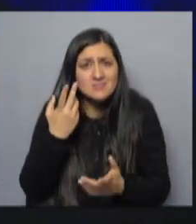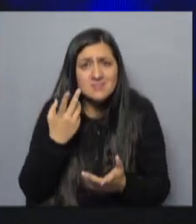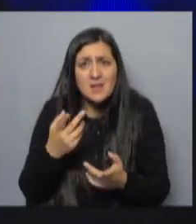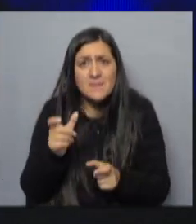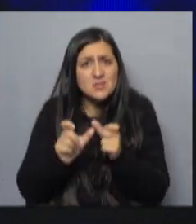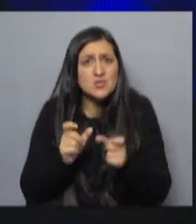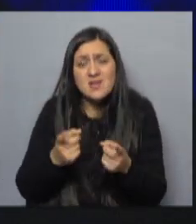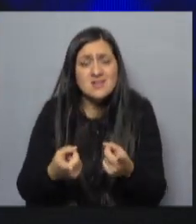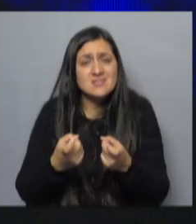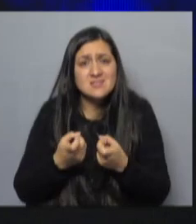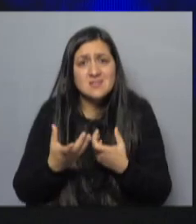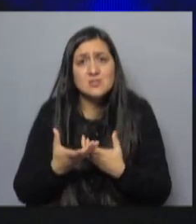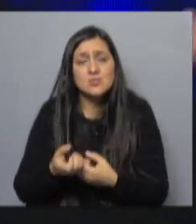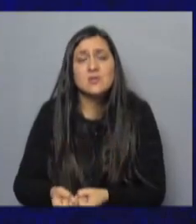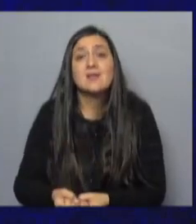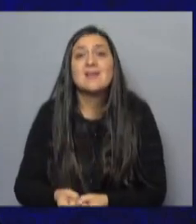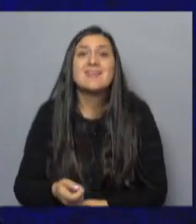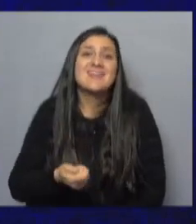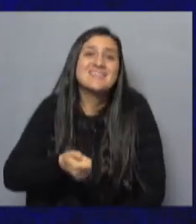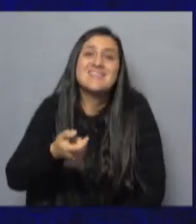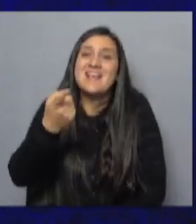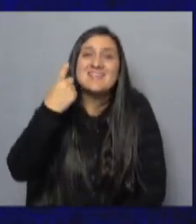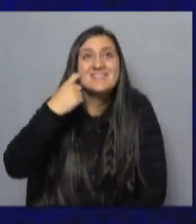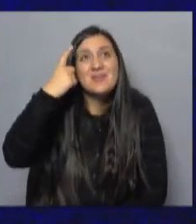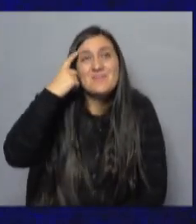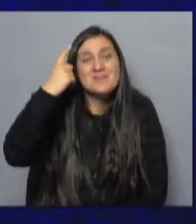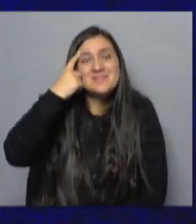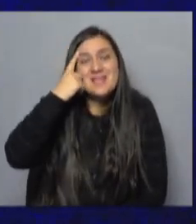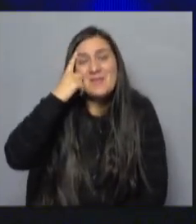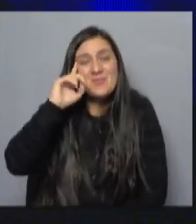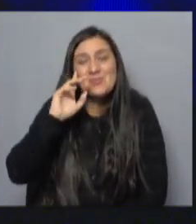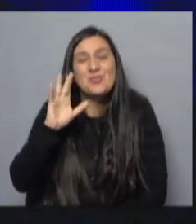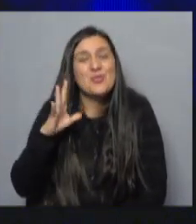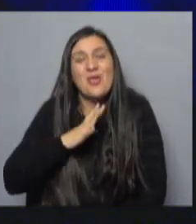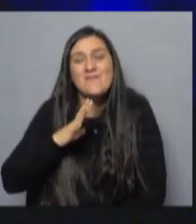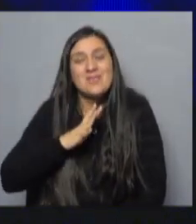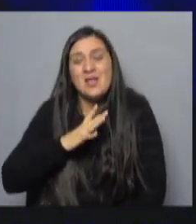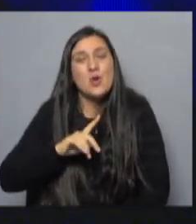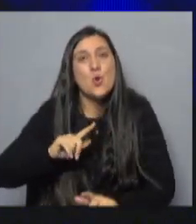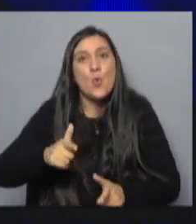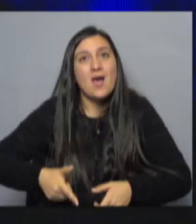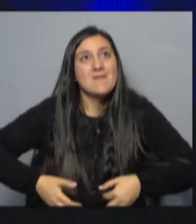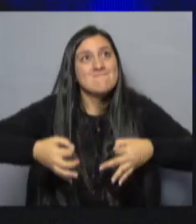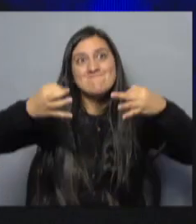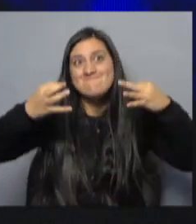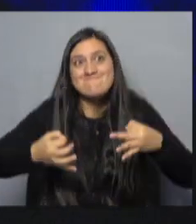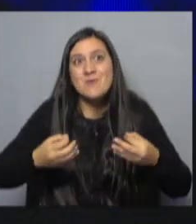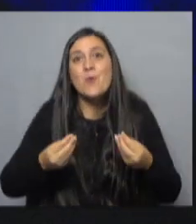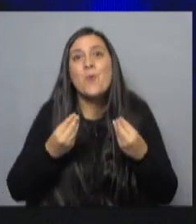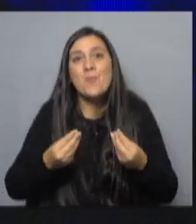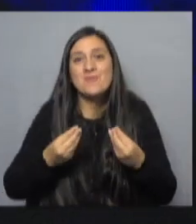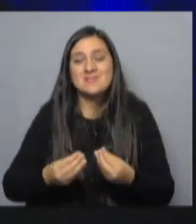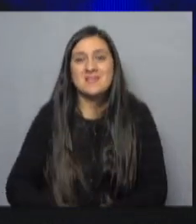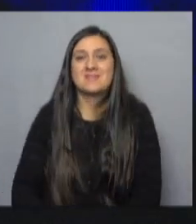recién ayer lo estamos cocinando, no me condiciones. No, está bien. Si necesita una mano de producción, cuenten con nosotros. Muchísimas gracias, lo voy a tener muy en cuenta. Dale.